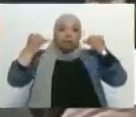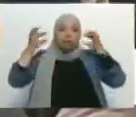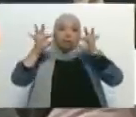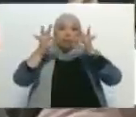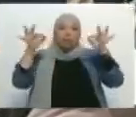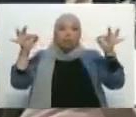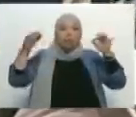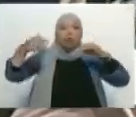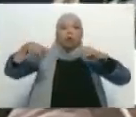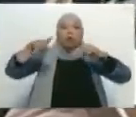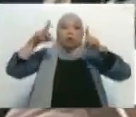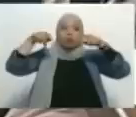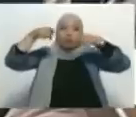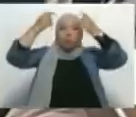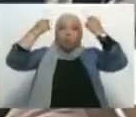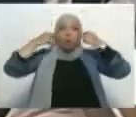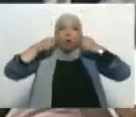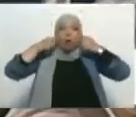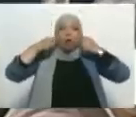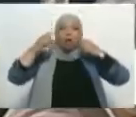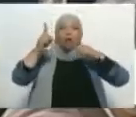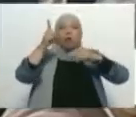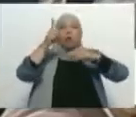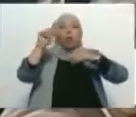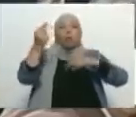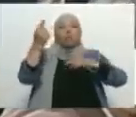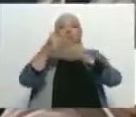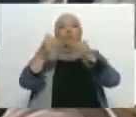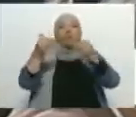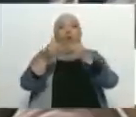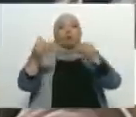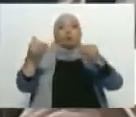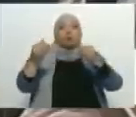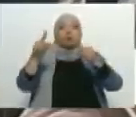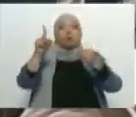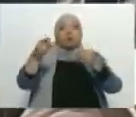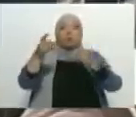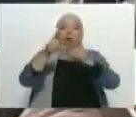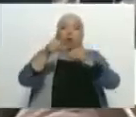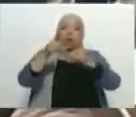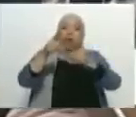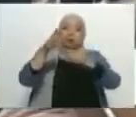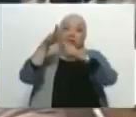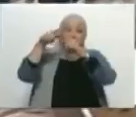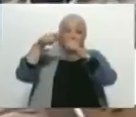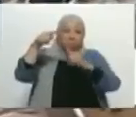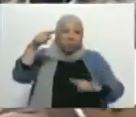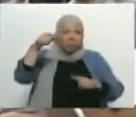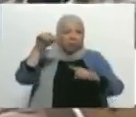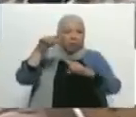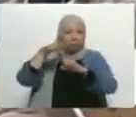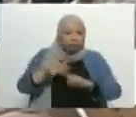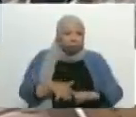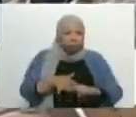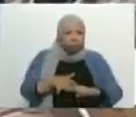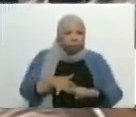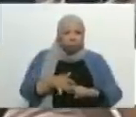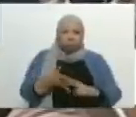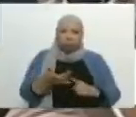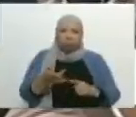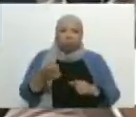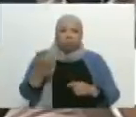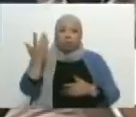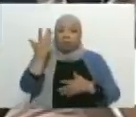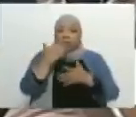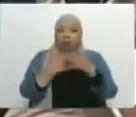cara y en su rostro de a medio dólar, porque ahí no solo hay sexismo, hay discriminación y hay clasismo. Pero confiamos